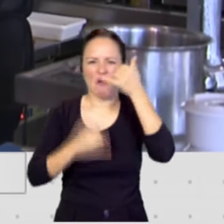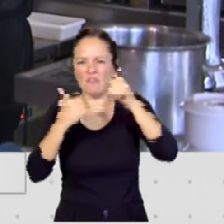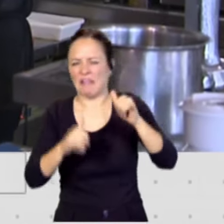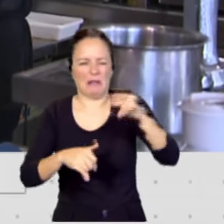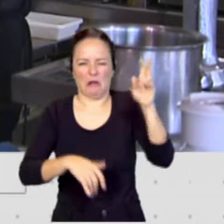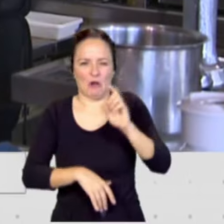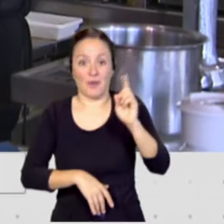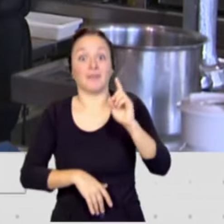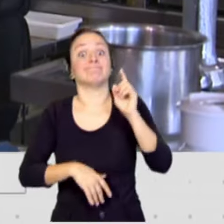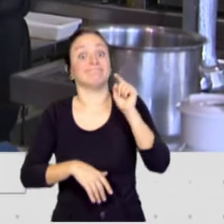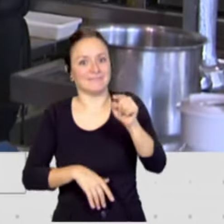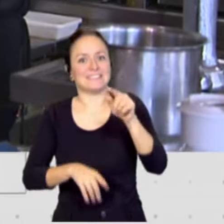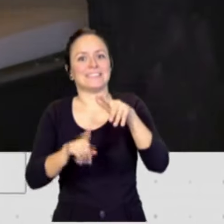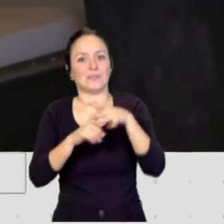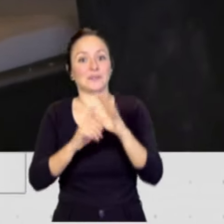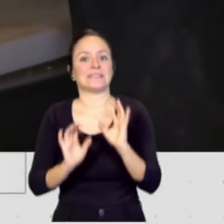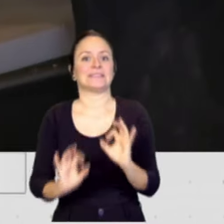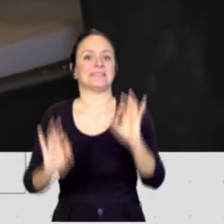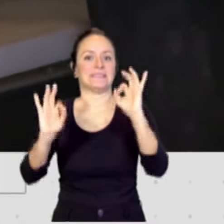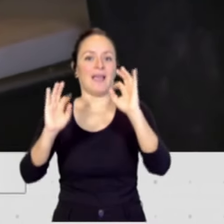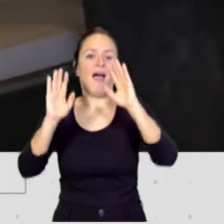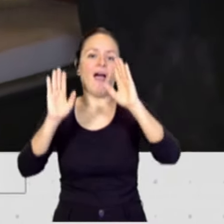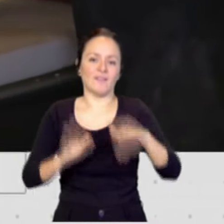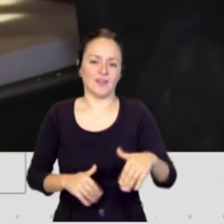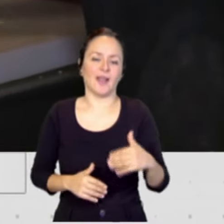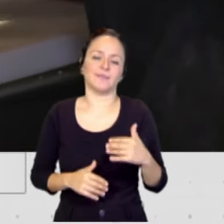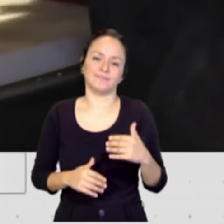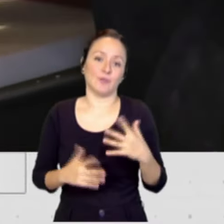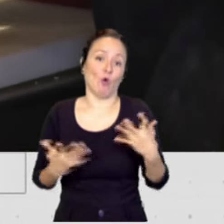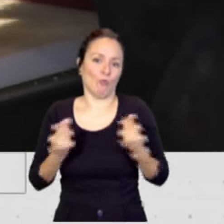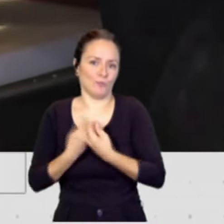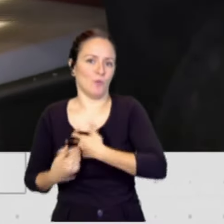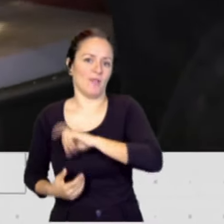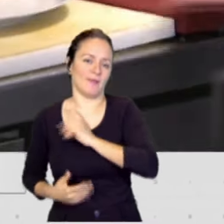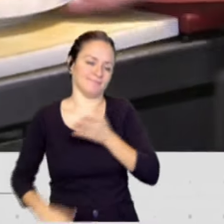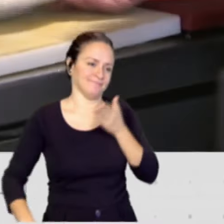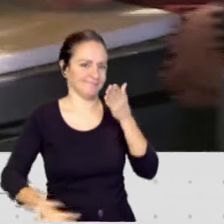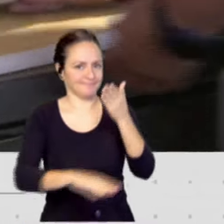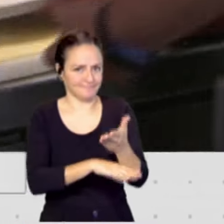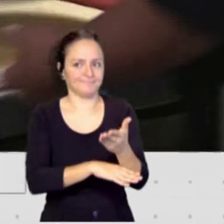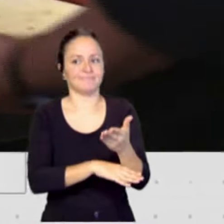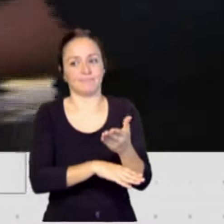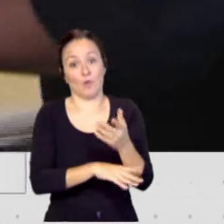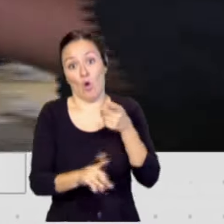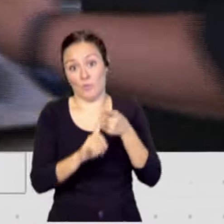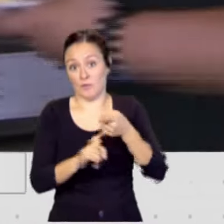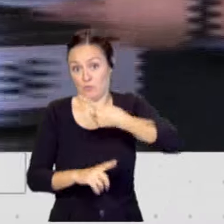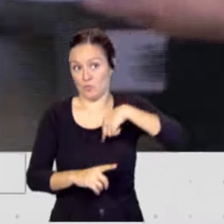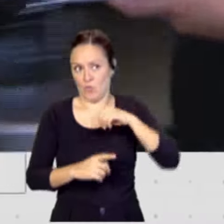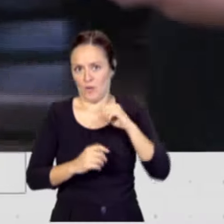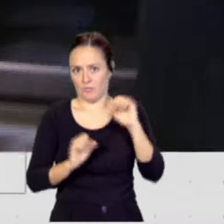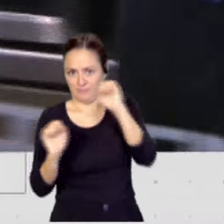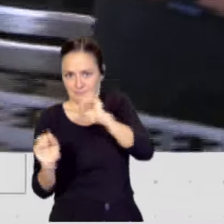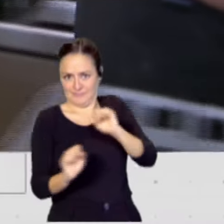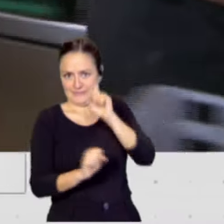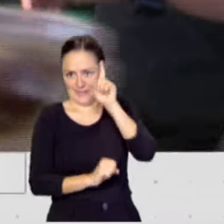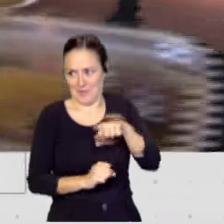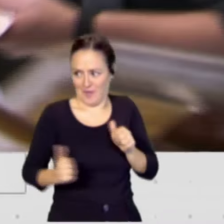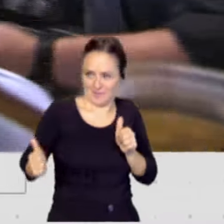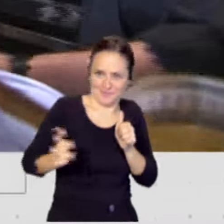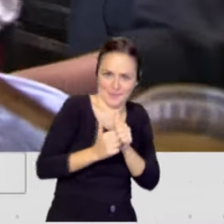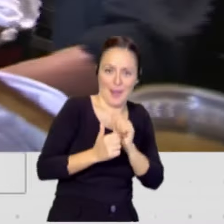situaciones especiales donde normalmente también vamos acompañados con las fuerzas y cuerpos de seguridad del Estado para salvaguardar nuestra integridad física también lógicamente